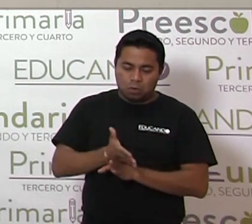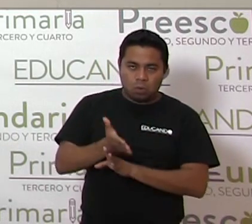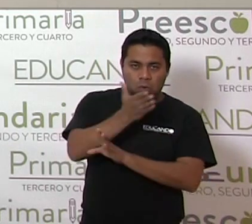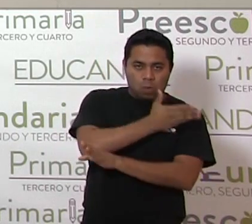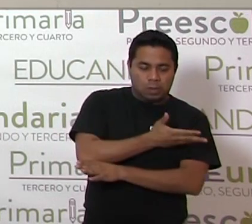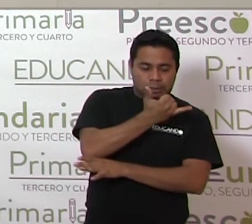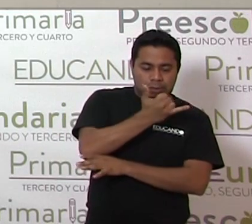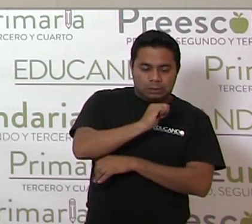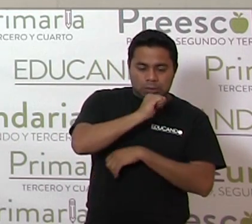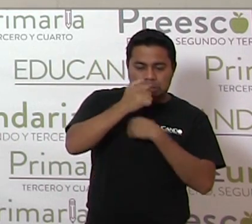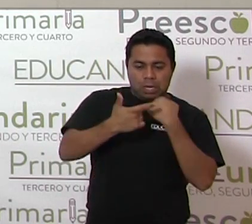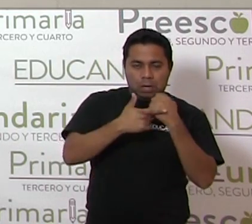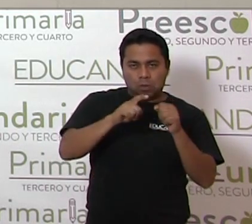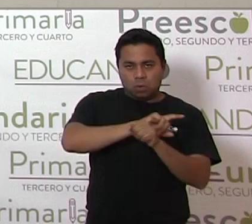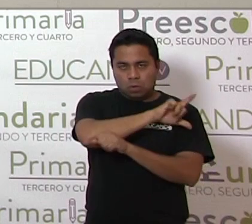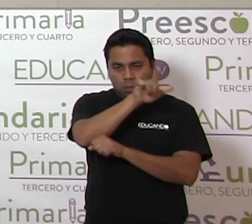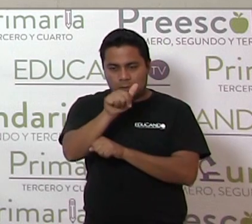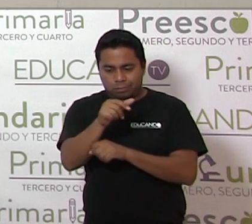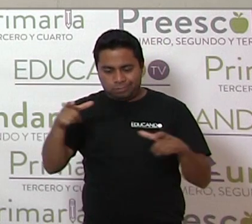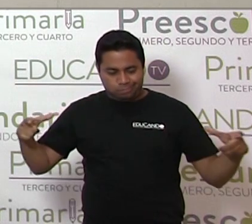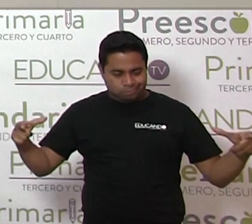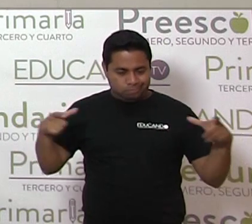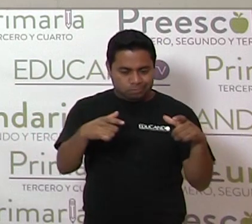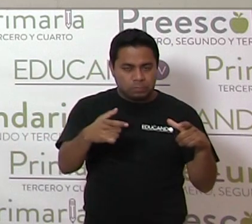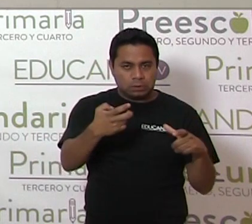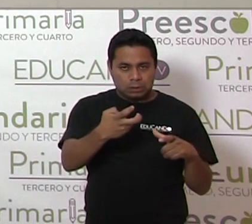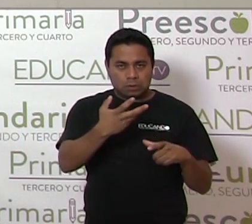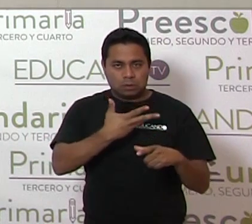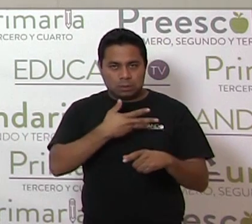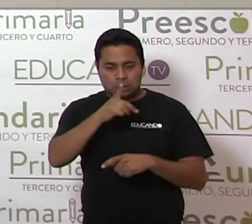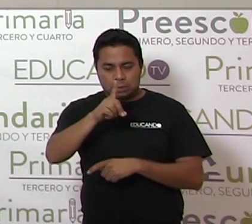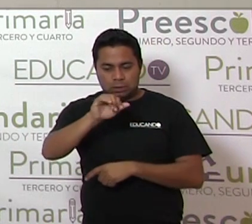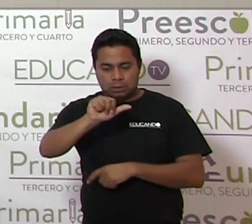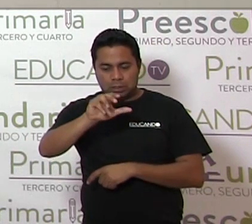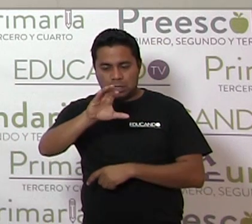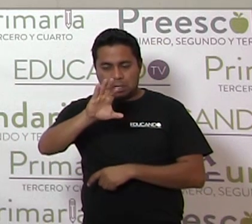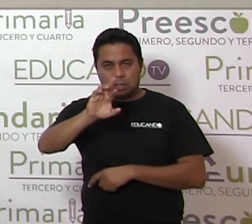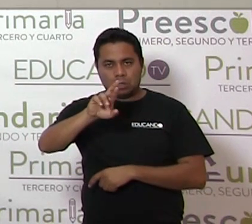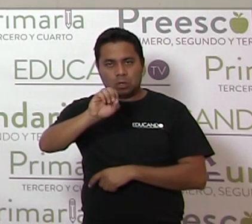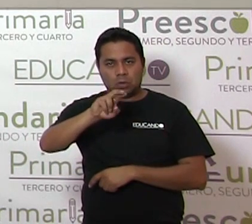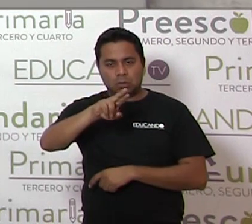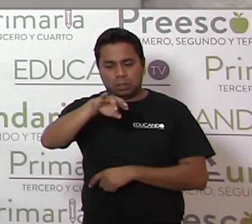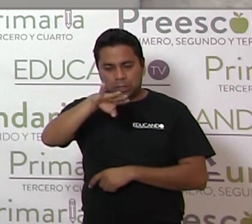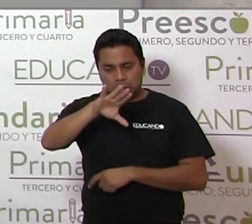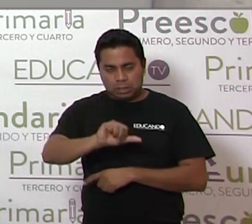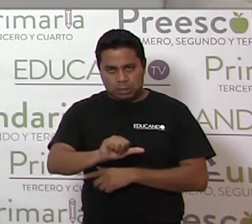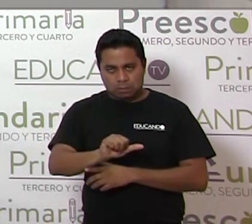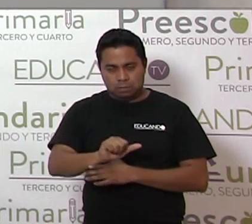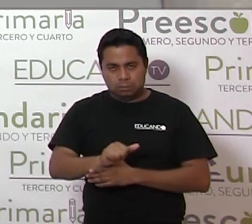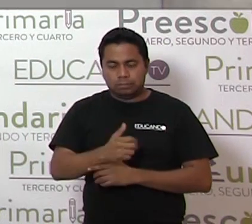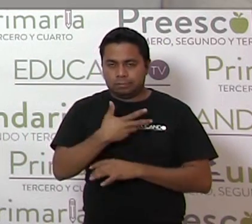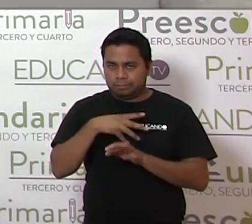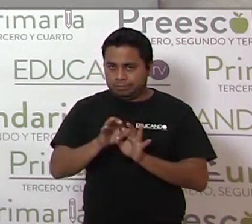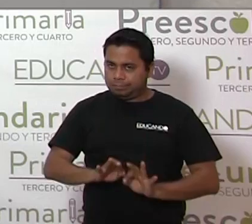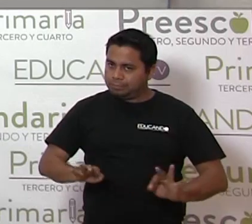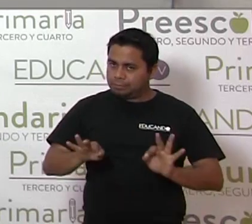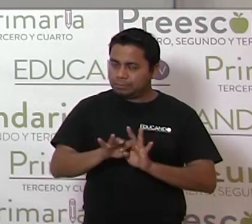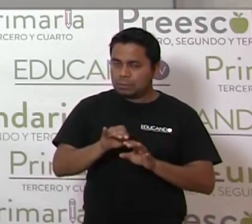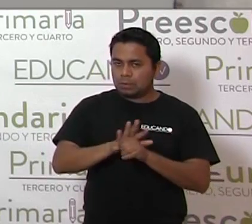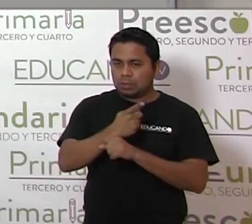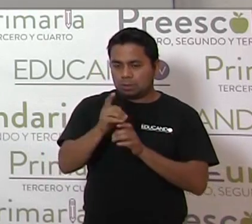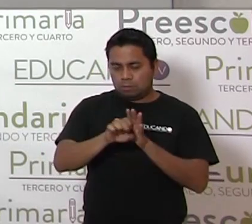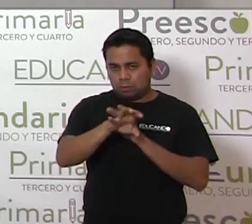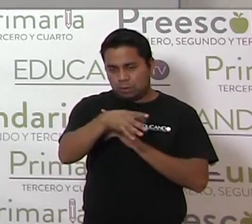una consecuencia. Bien, es muy importante definir esta parte porque toda